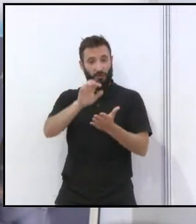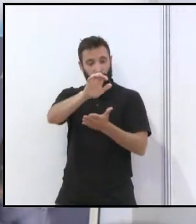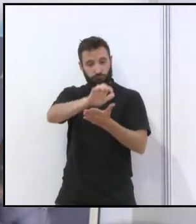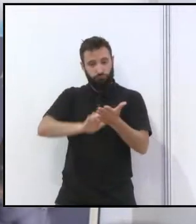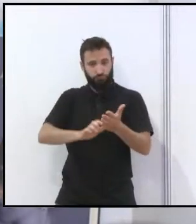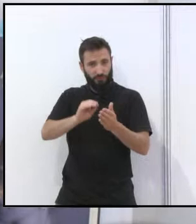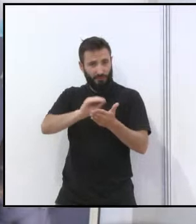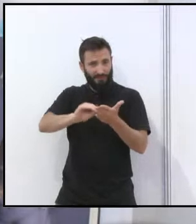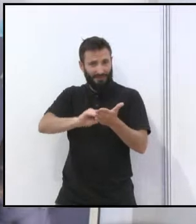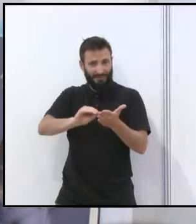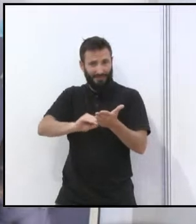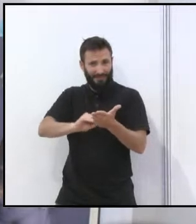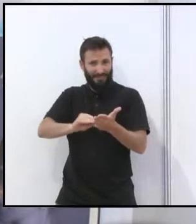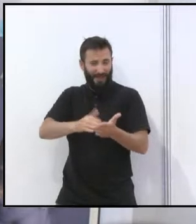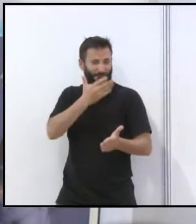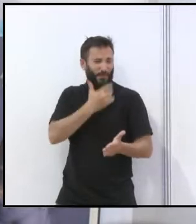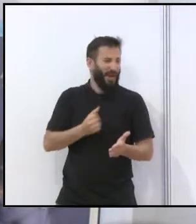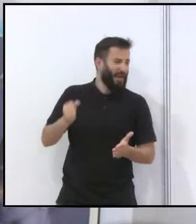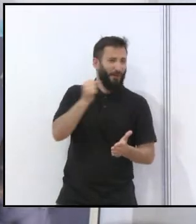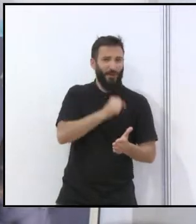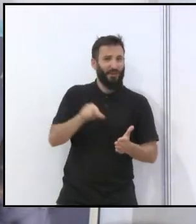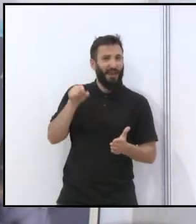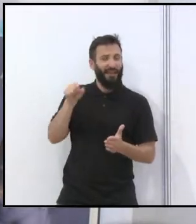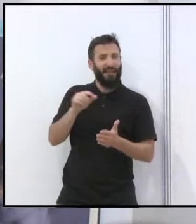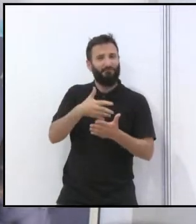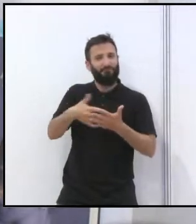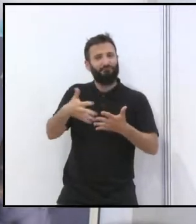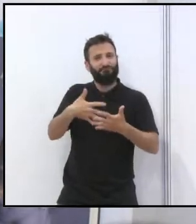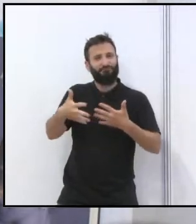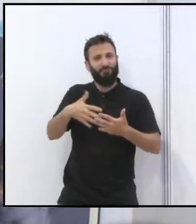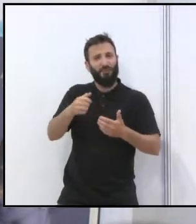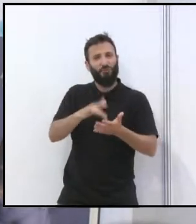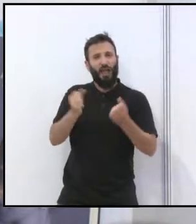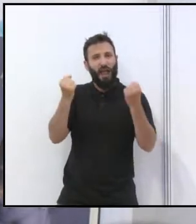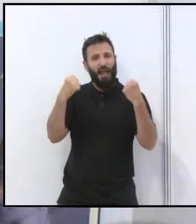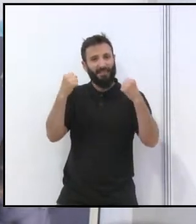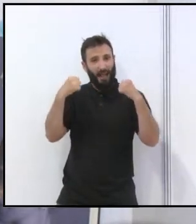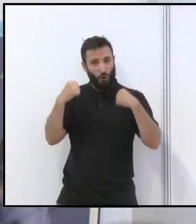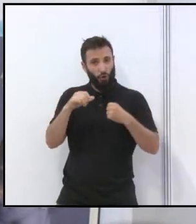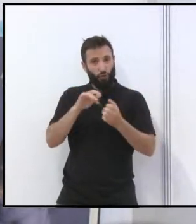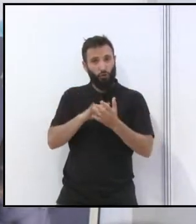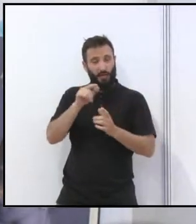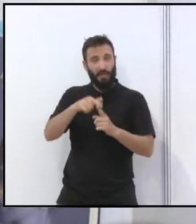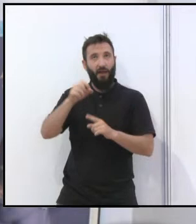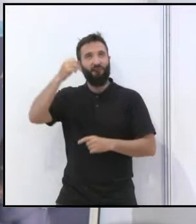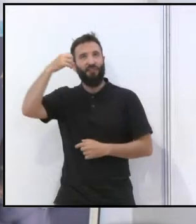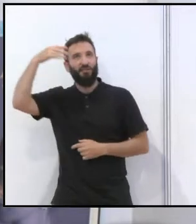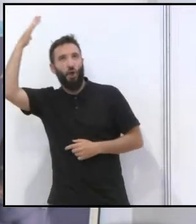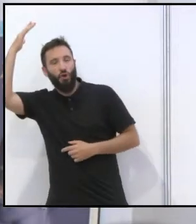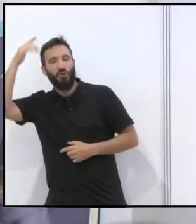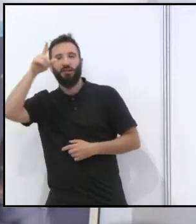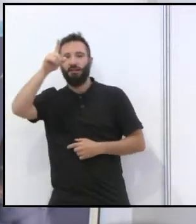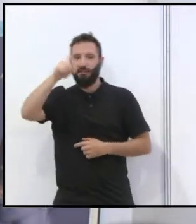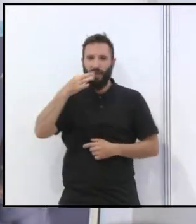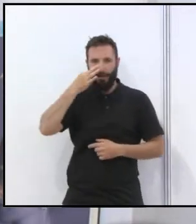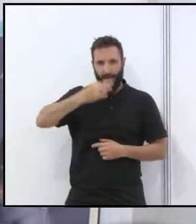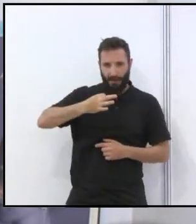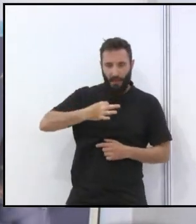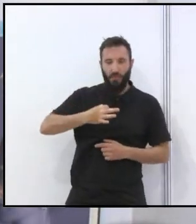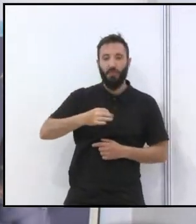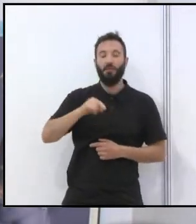maravillosa y además una grandísima escritora de ensayos, no solo de ficción, que si